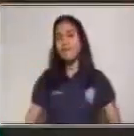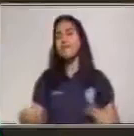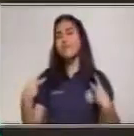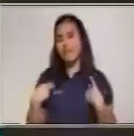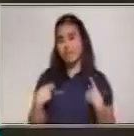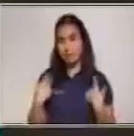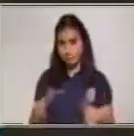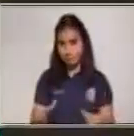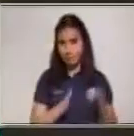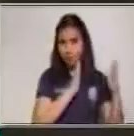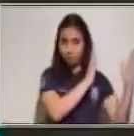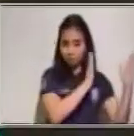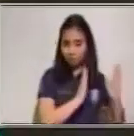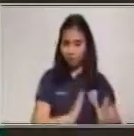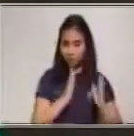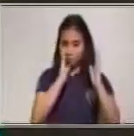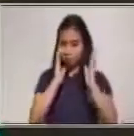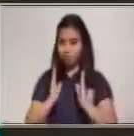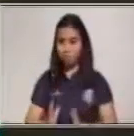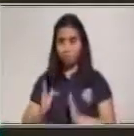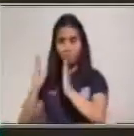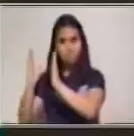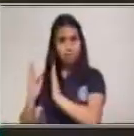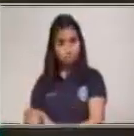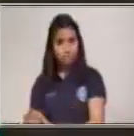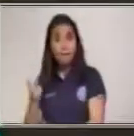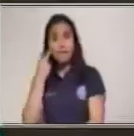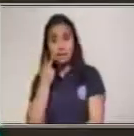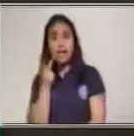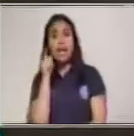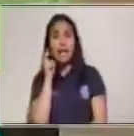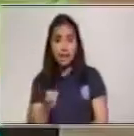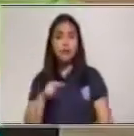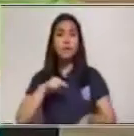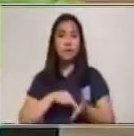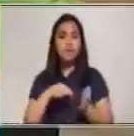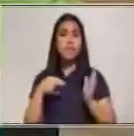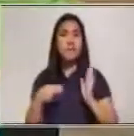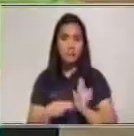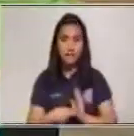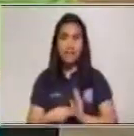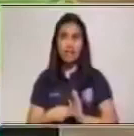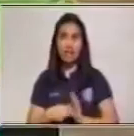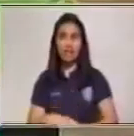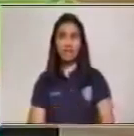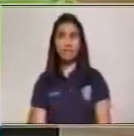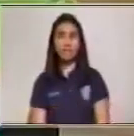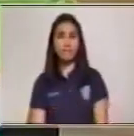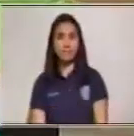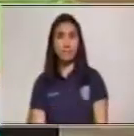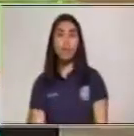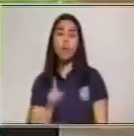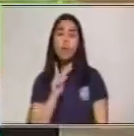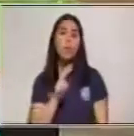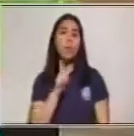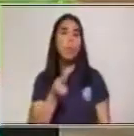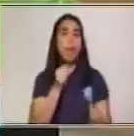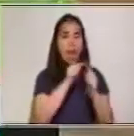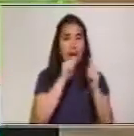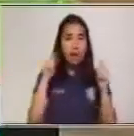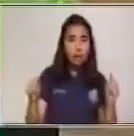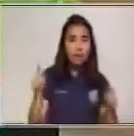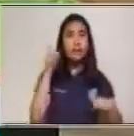importantes sobre este tema. Entonces, si te das cuenta, no es exclusivamente para comunicación y lenguaje, porque tú